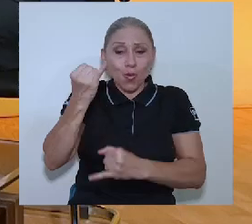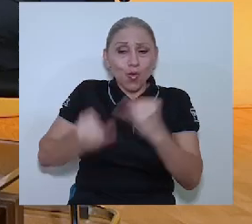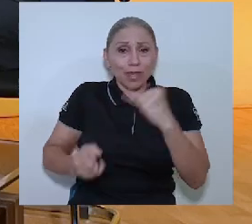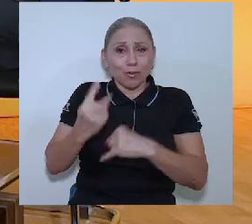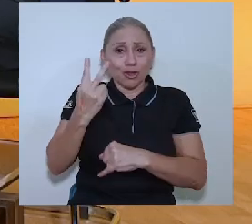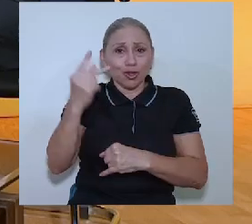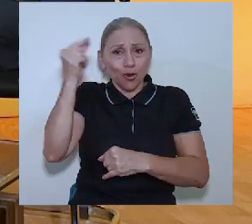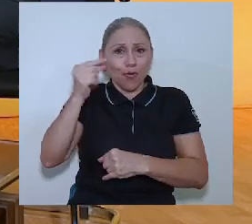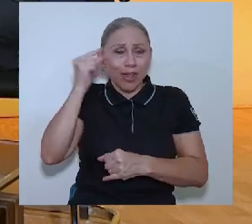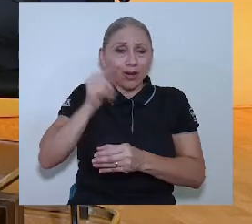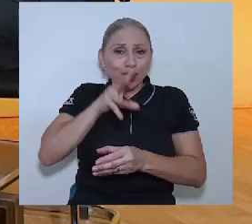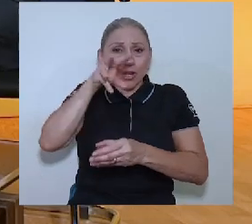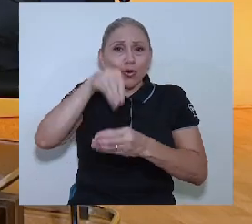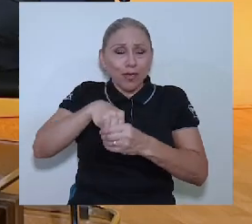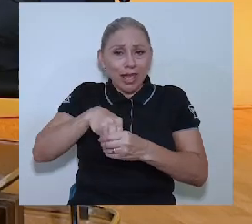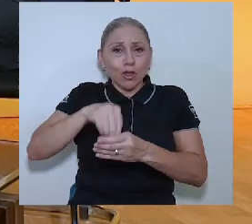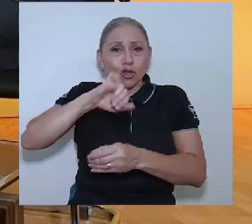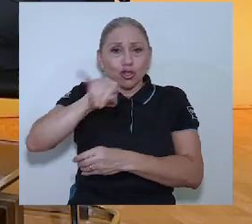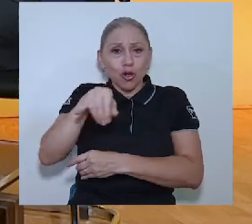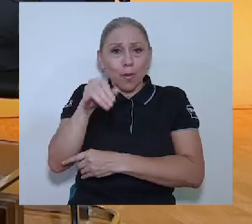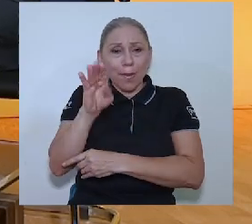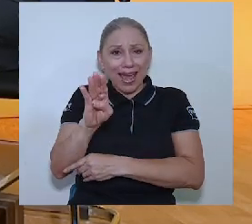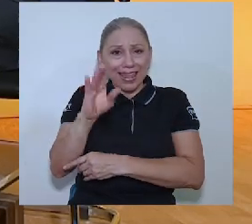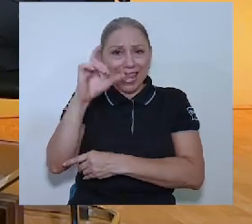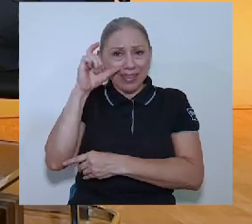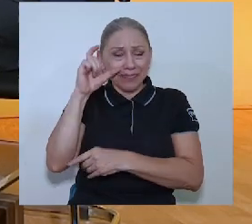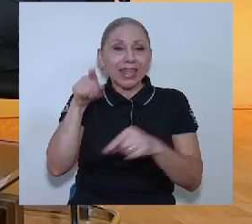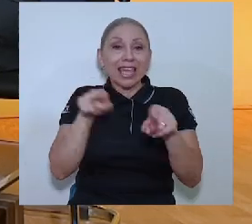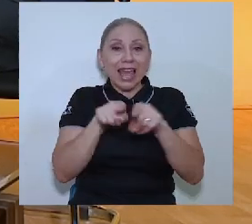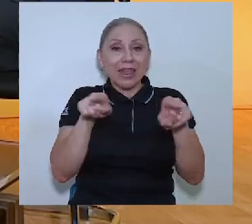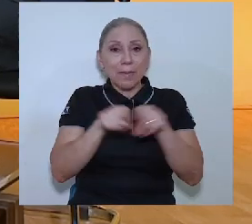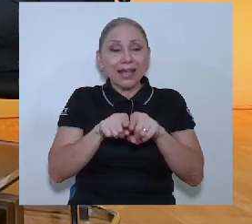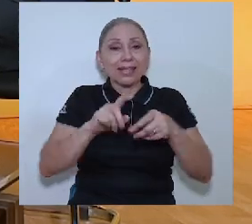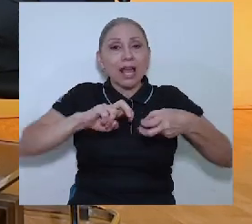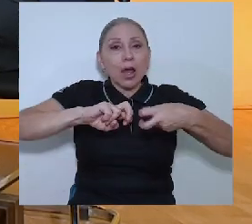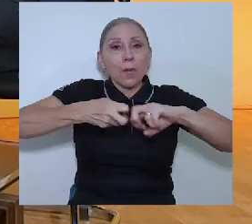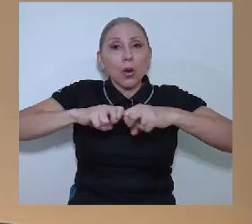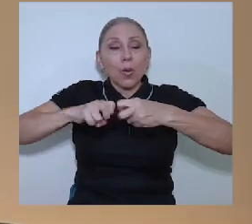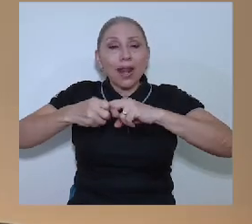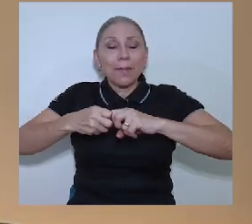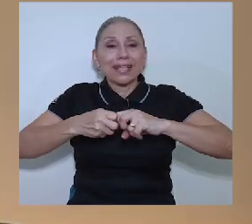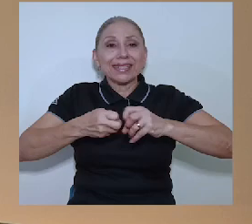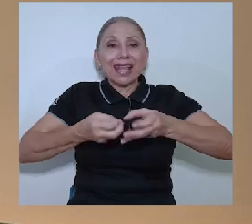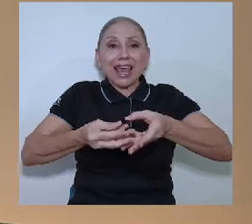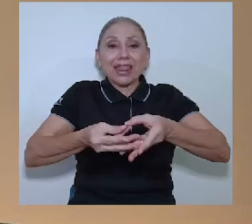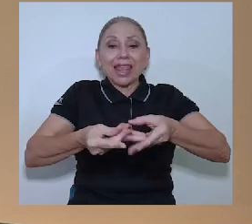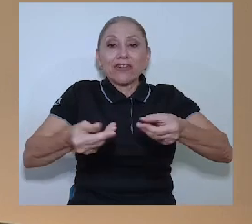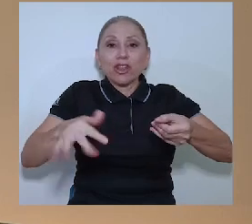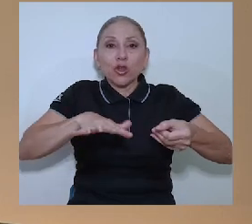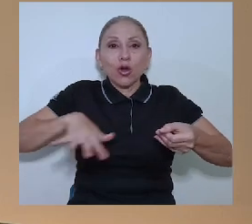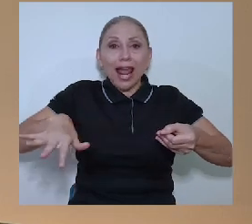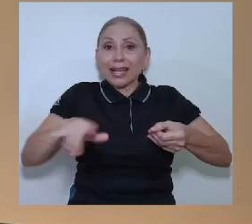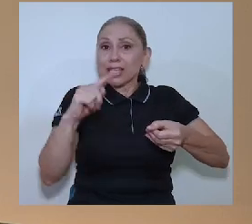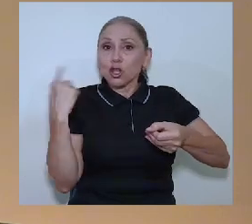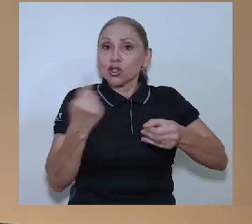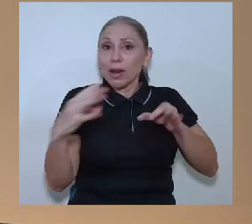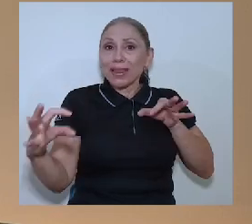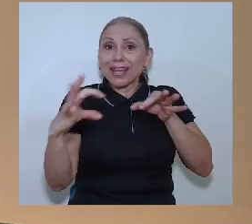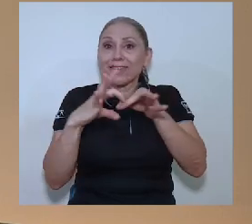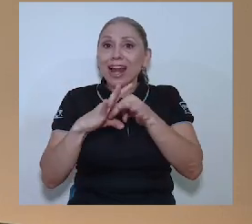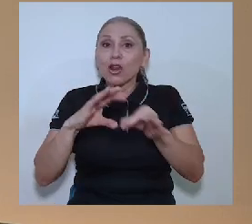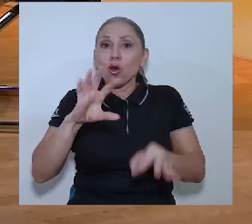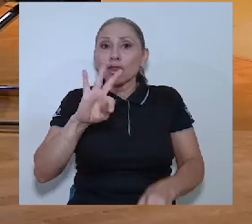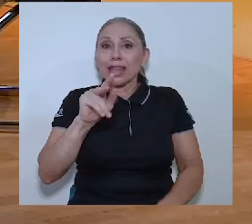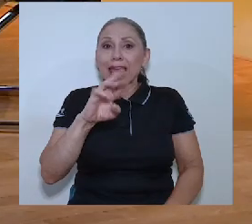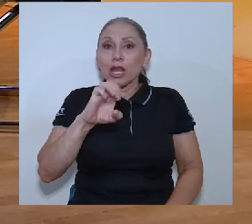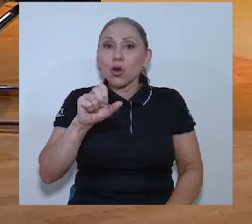últimos gobiernos, incluyendo el de Joe Biden, y además los problemas territoriales que hay, no solo en relación con Taiwán,